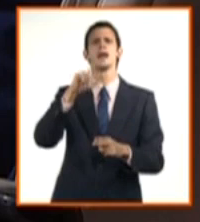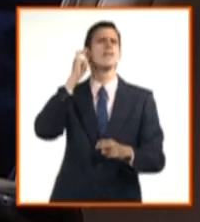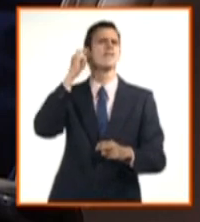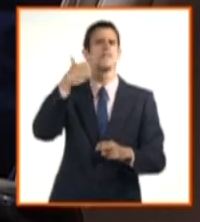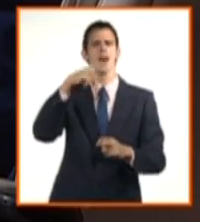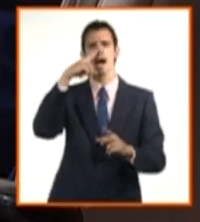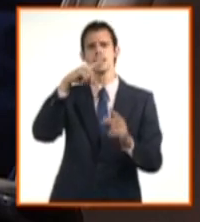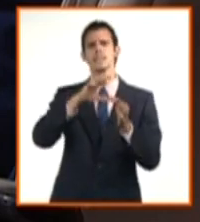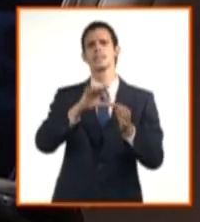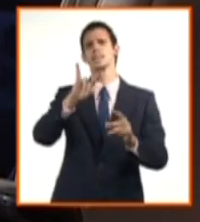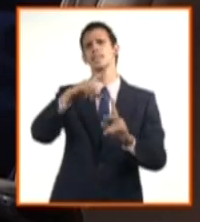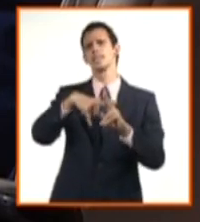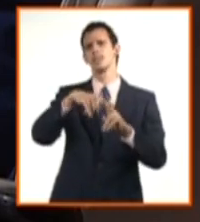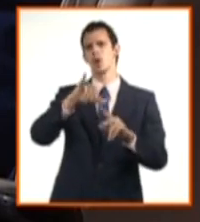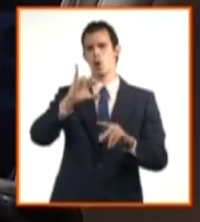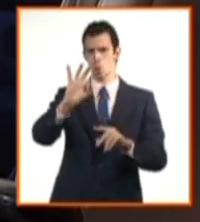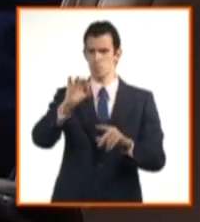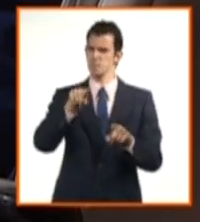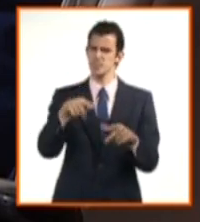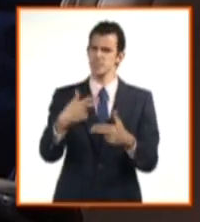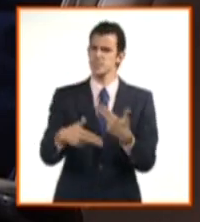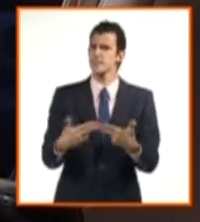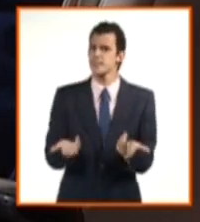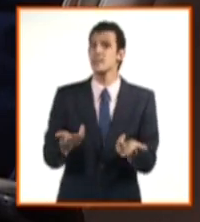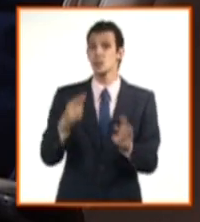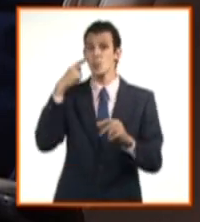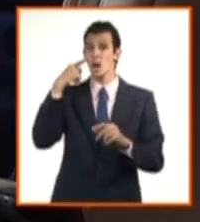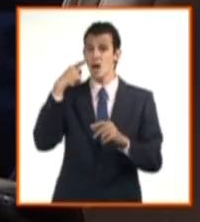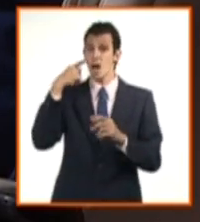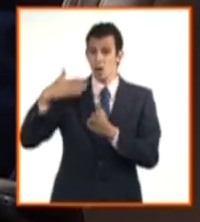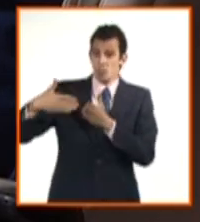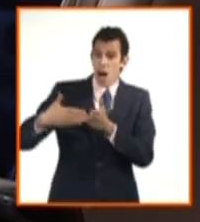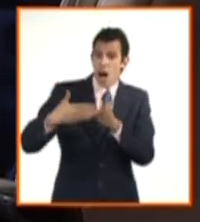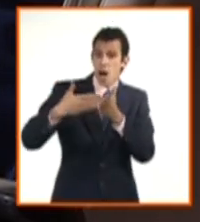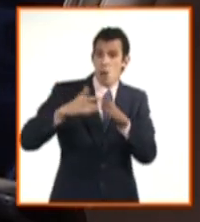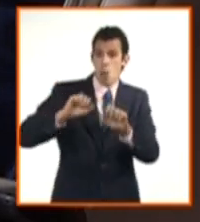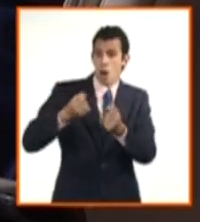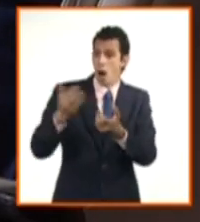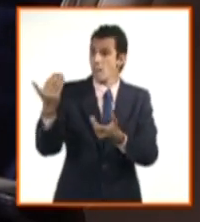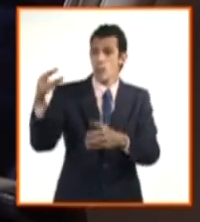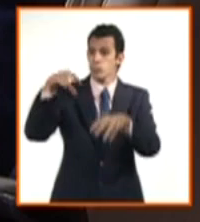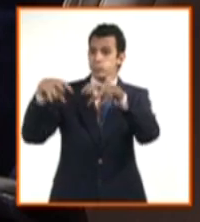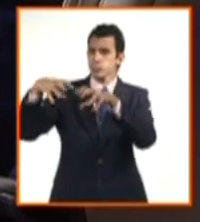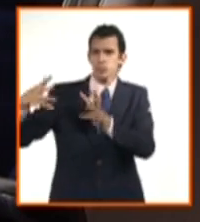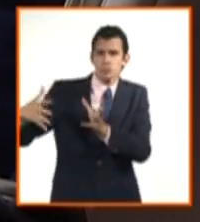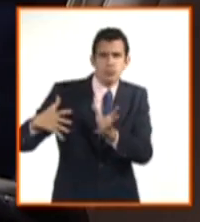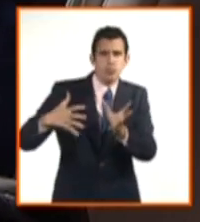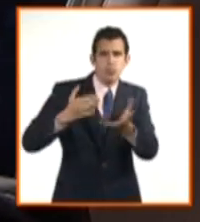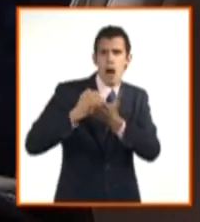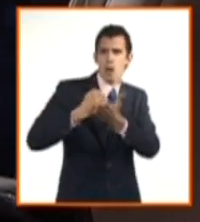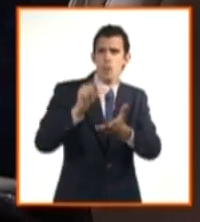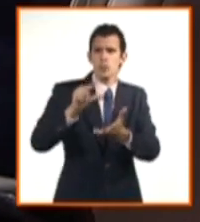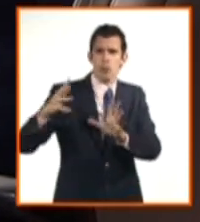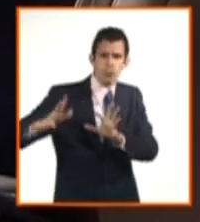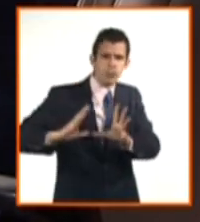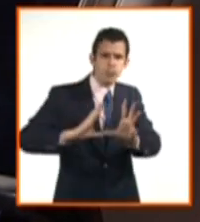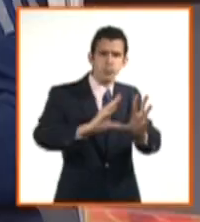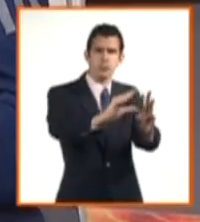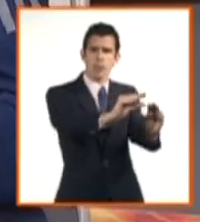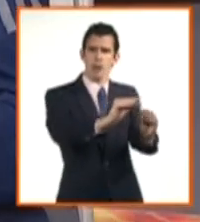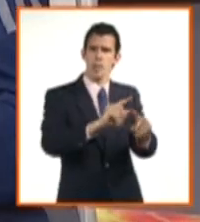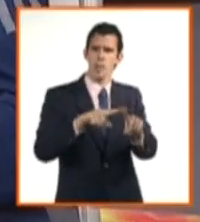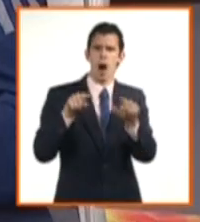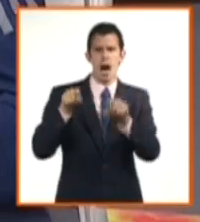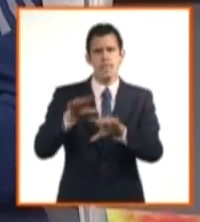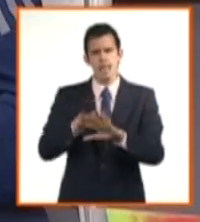que hacer pues evacuaciones allí en ese lugar como como se hizo que ha pasado y en qué situación estamos efectivamente